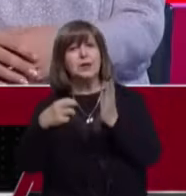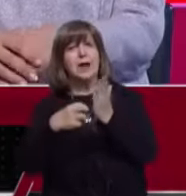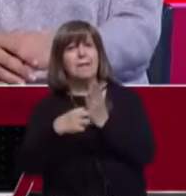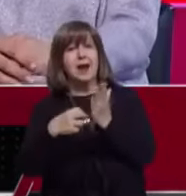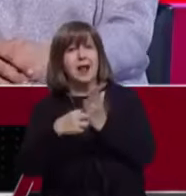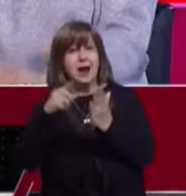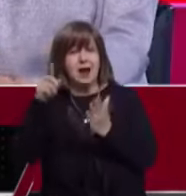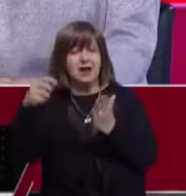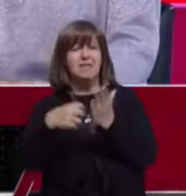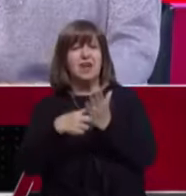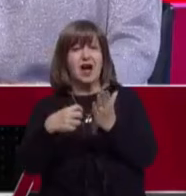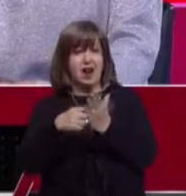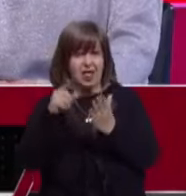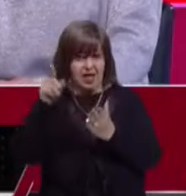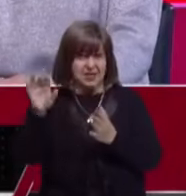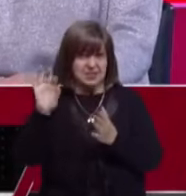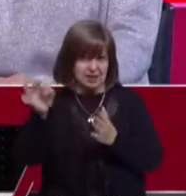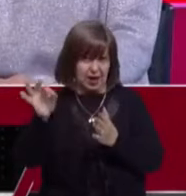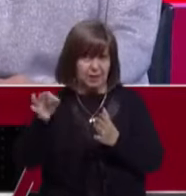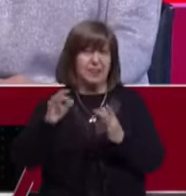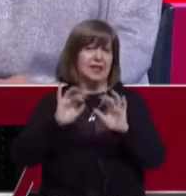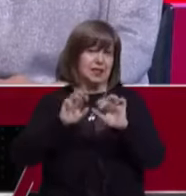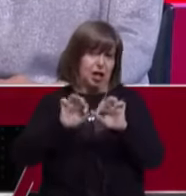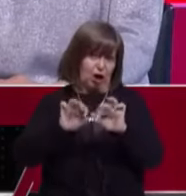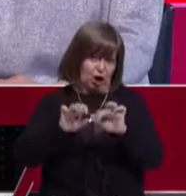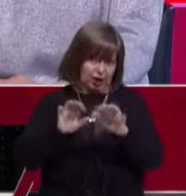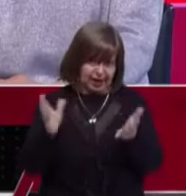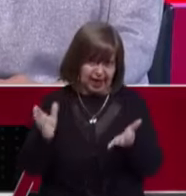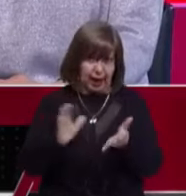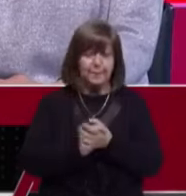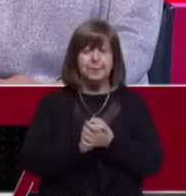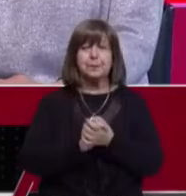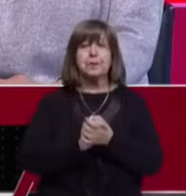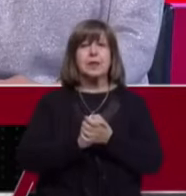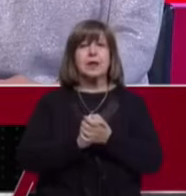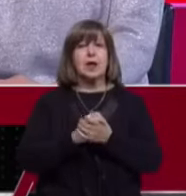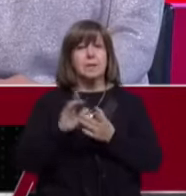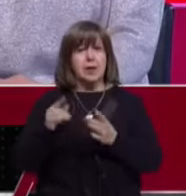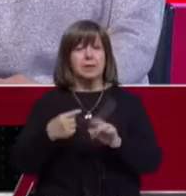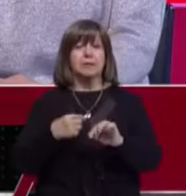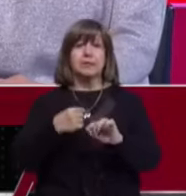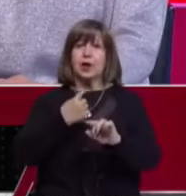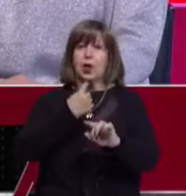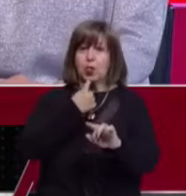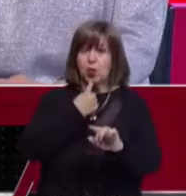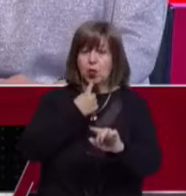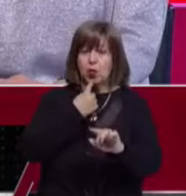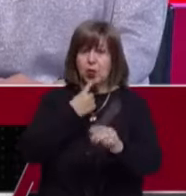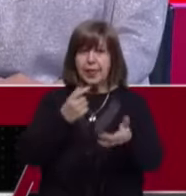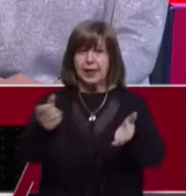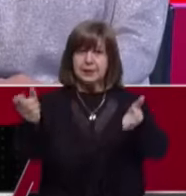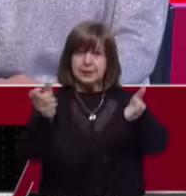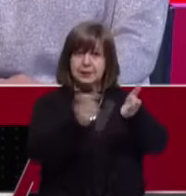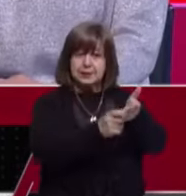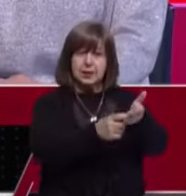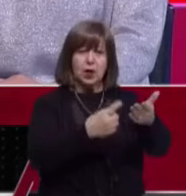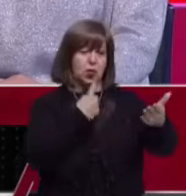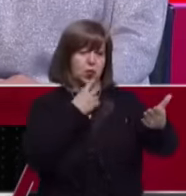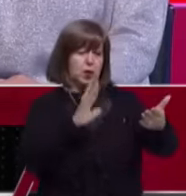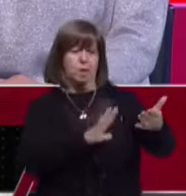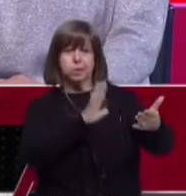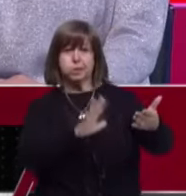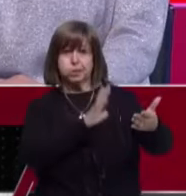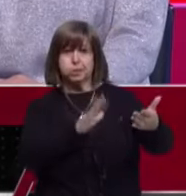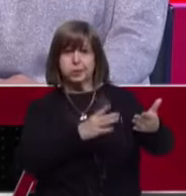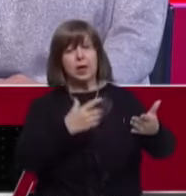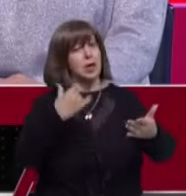gusto. Sí, chicos, muy peligroso. Bueno, y acá la recomendación es, ante la duda, preguntar y ante la duda no contestar el llamado telefónico, por sobre